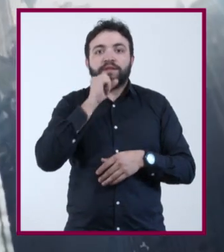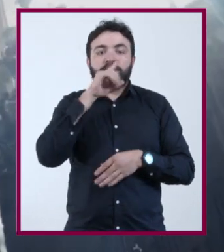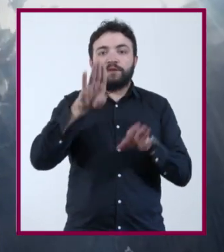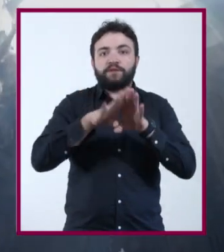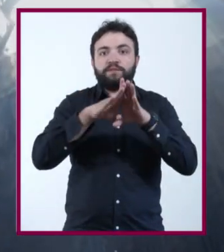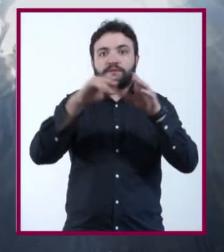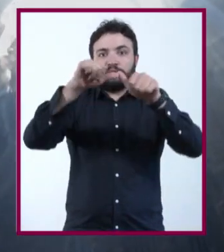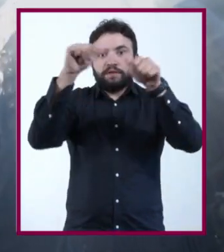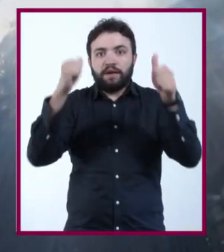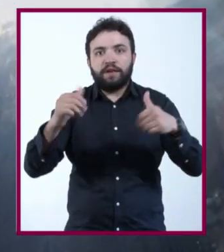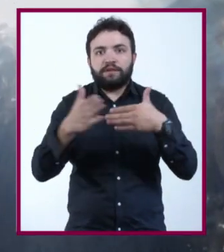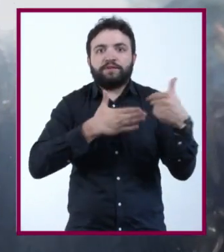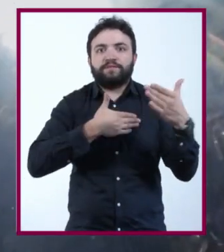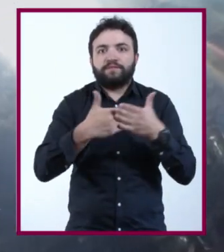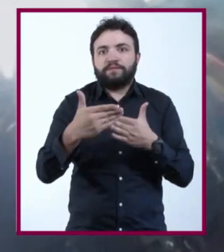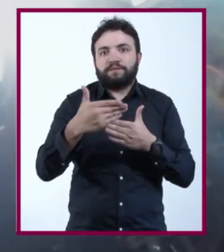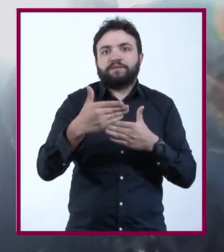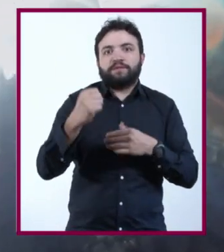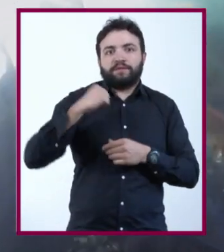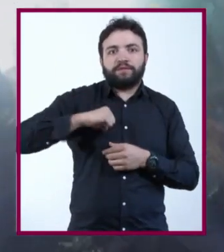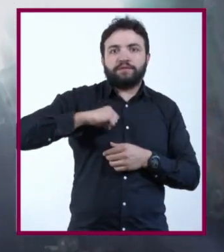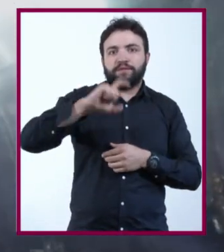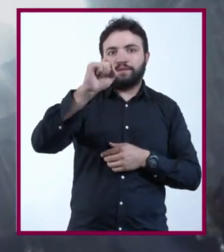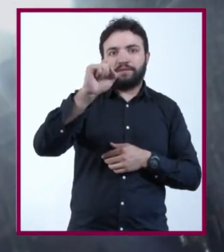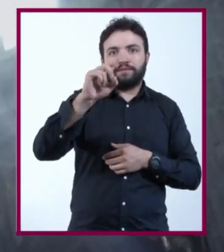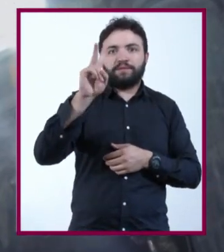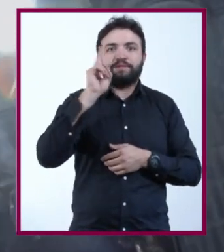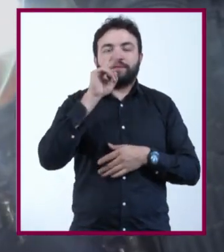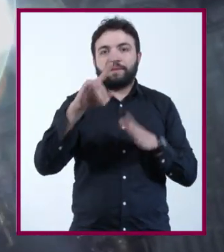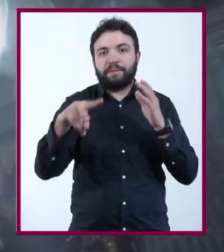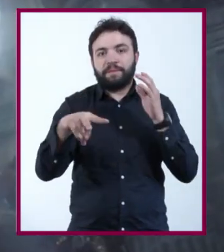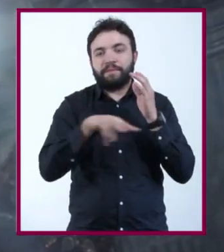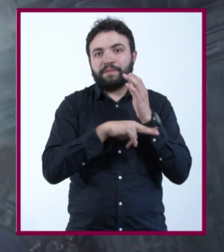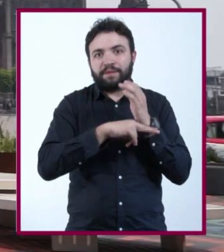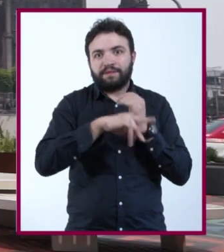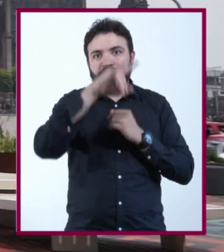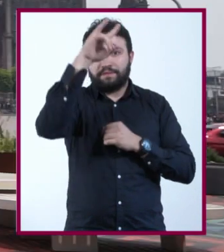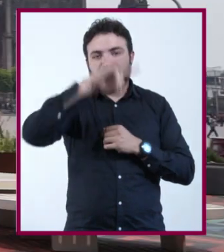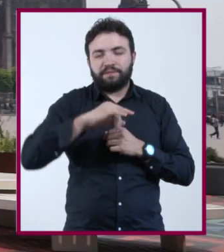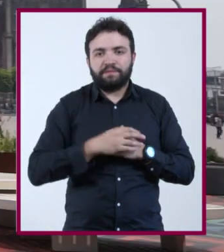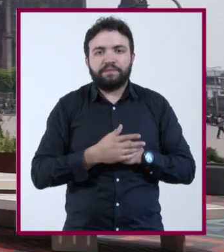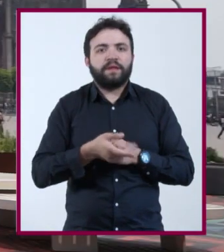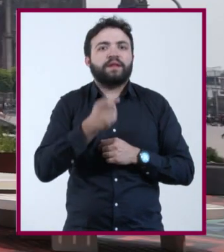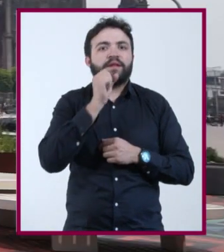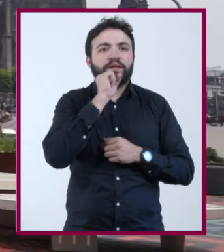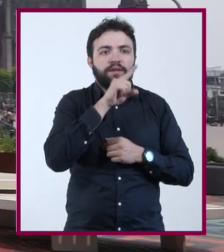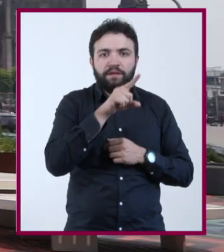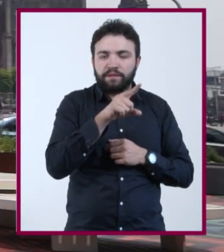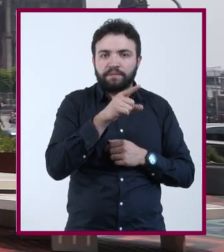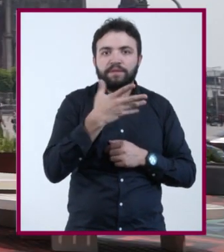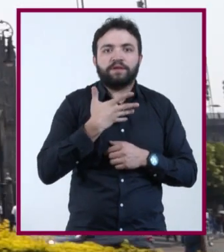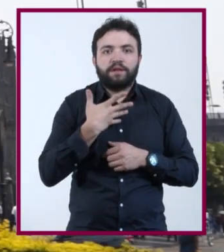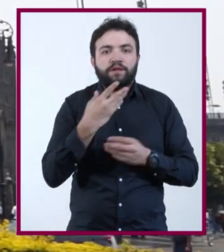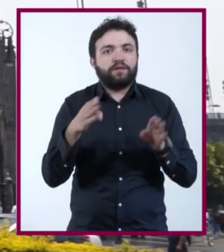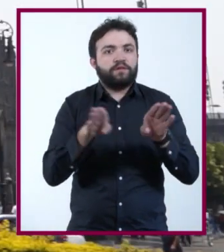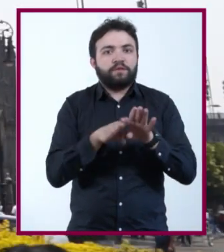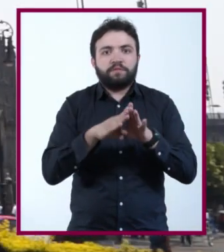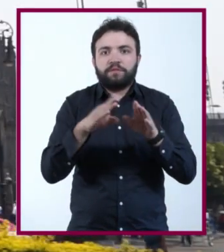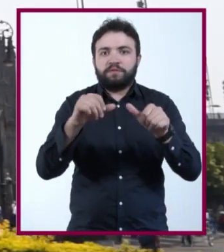arte moderno del siglo XX, como los vitrales de Matías Geritz. También es cierto que es una obra de